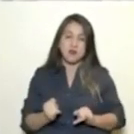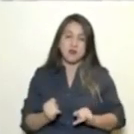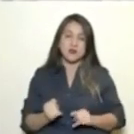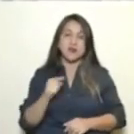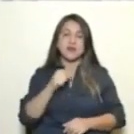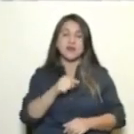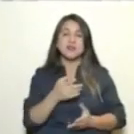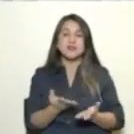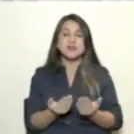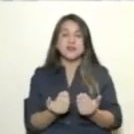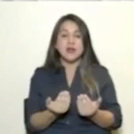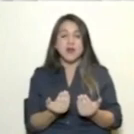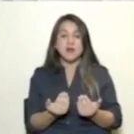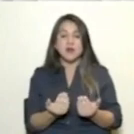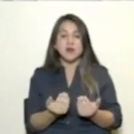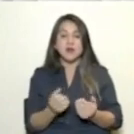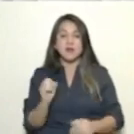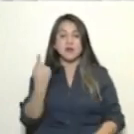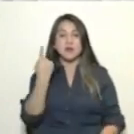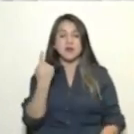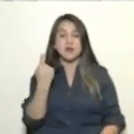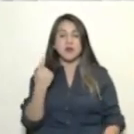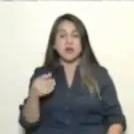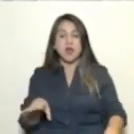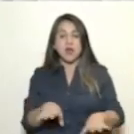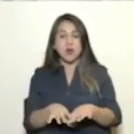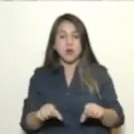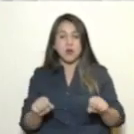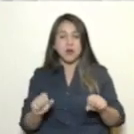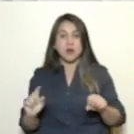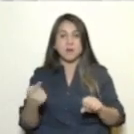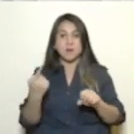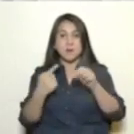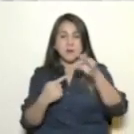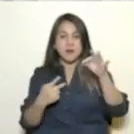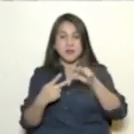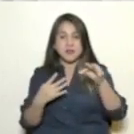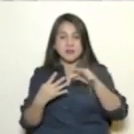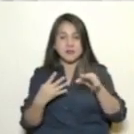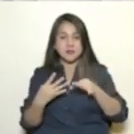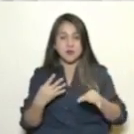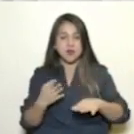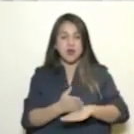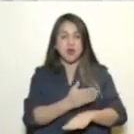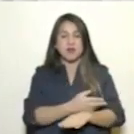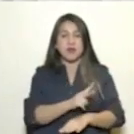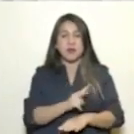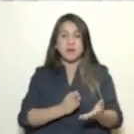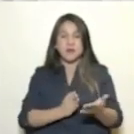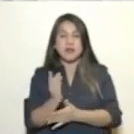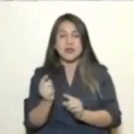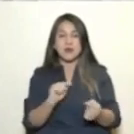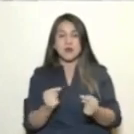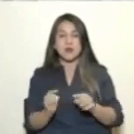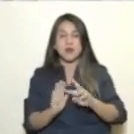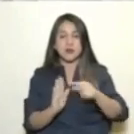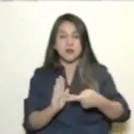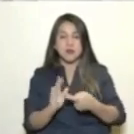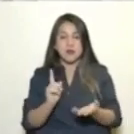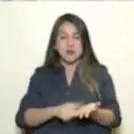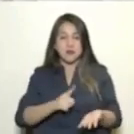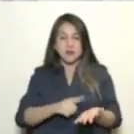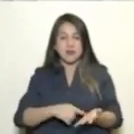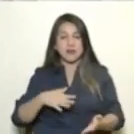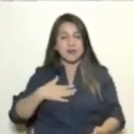entonces eso requiere primero concordar en los principios. Antes de entrar a discutir la reforma tributaria,